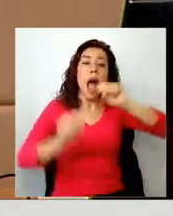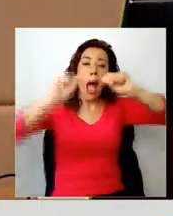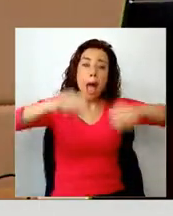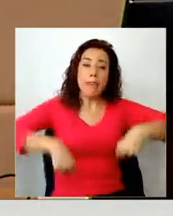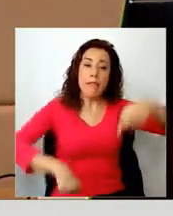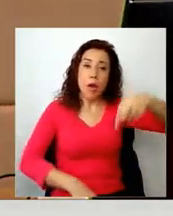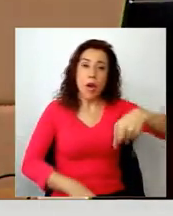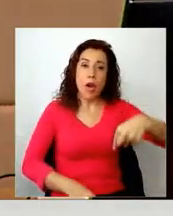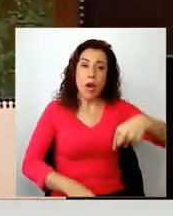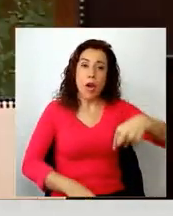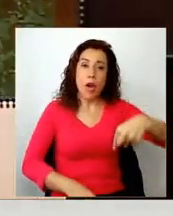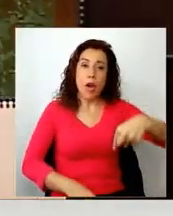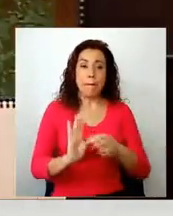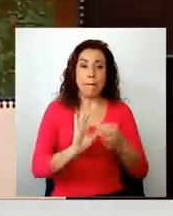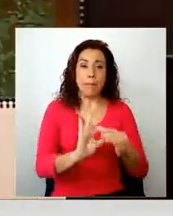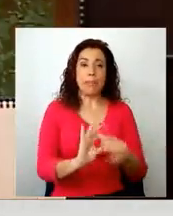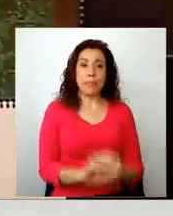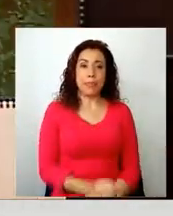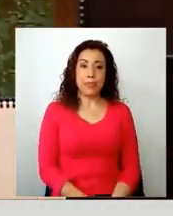proyecto Muchas gracias